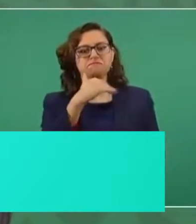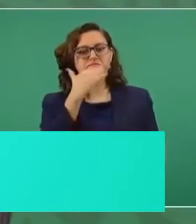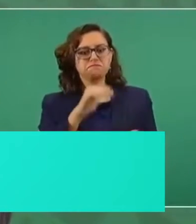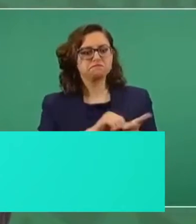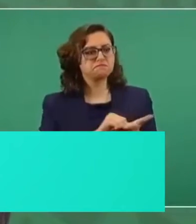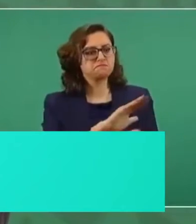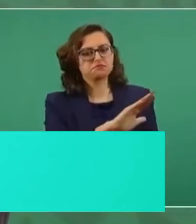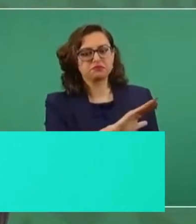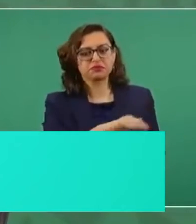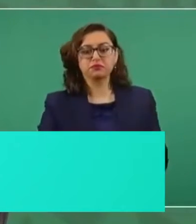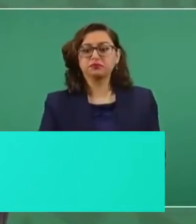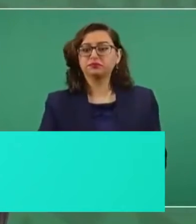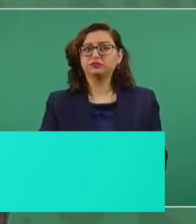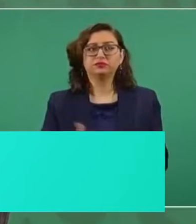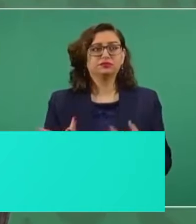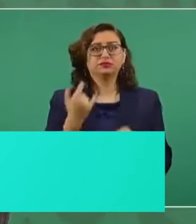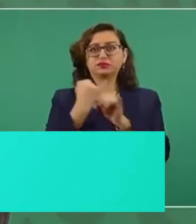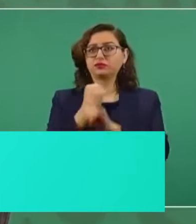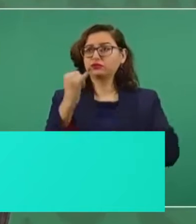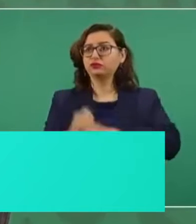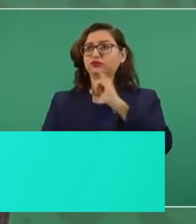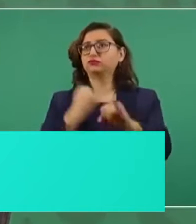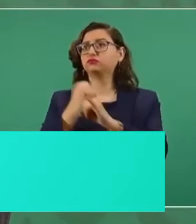venir cualquier organización.